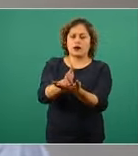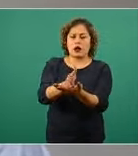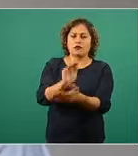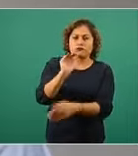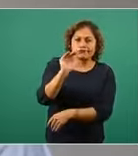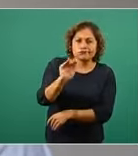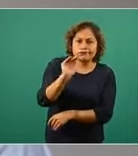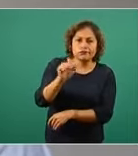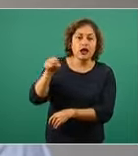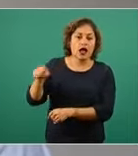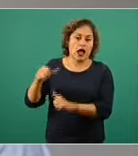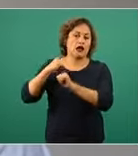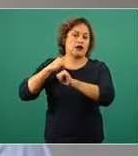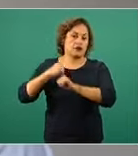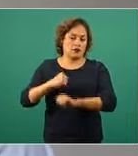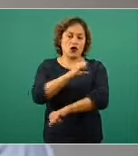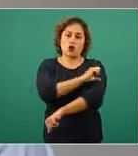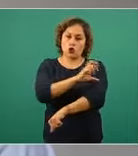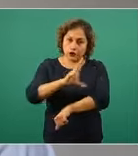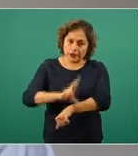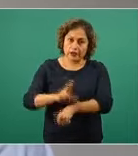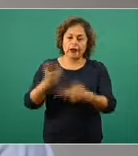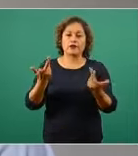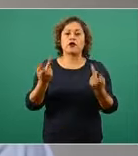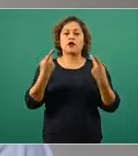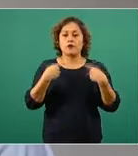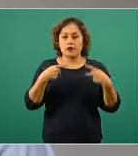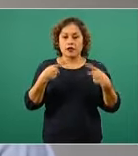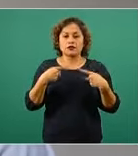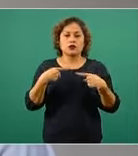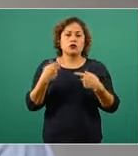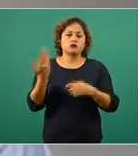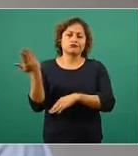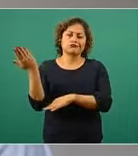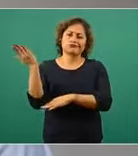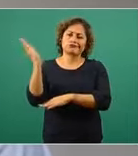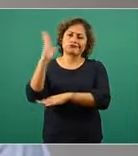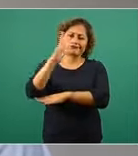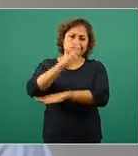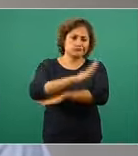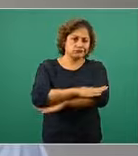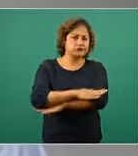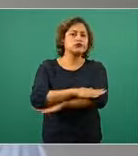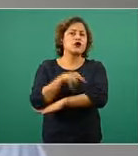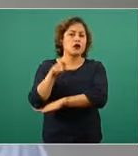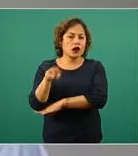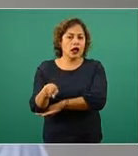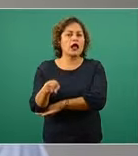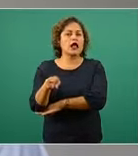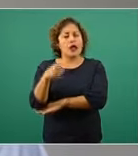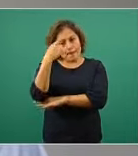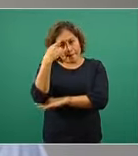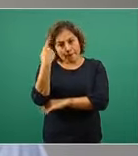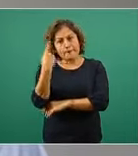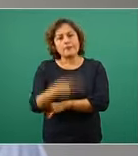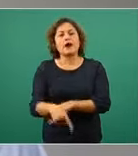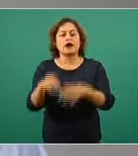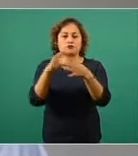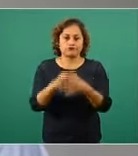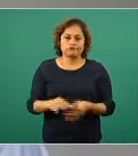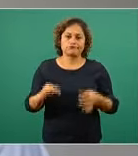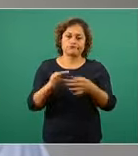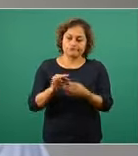coordinadores y tiene personas que todo el día y durante todo el evento están precisamente